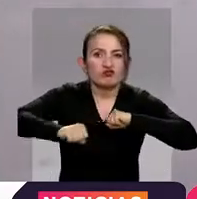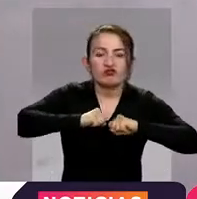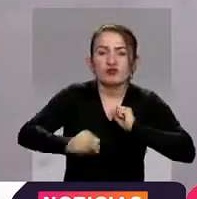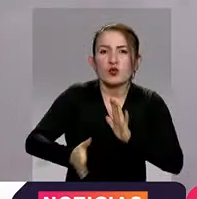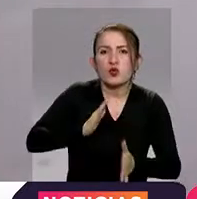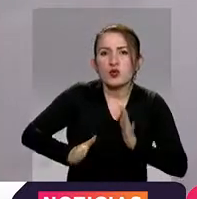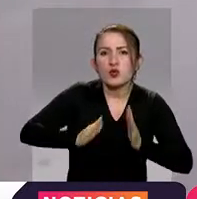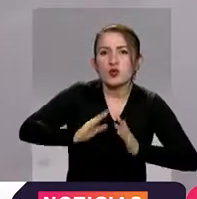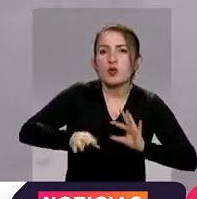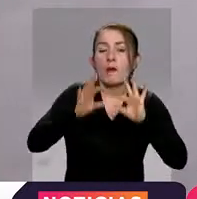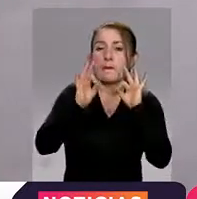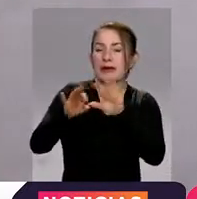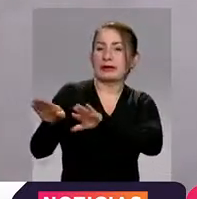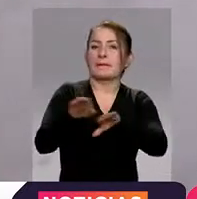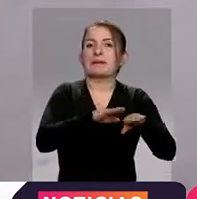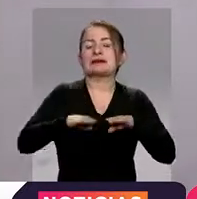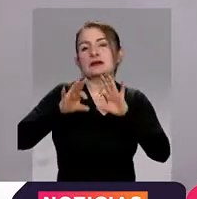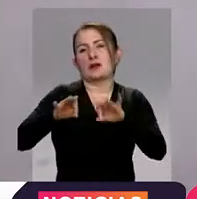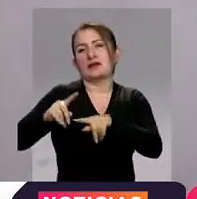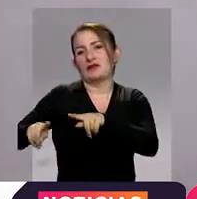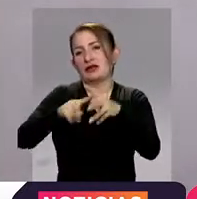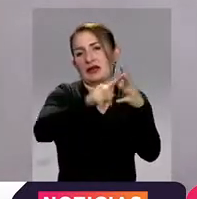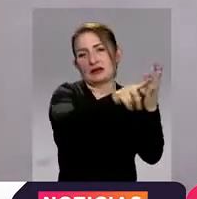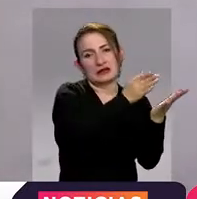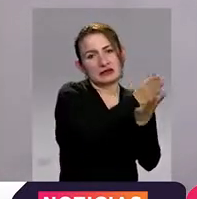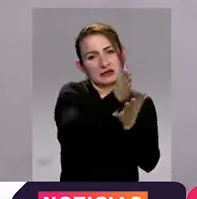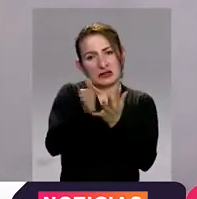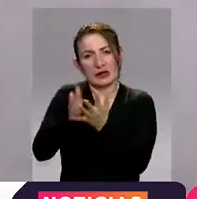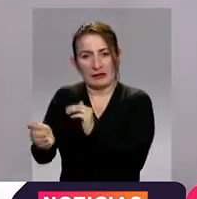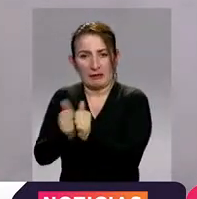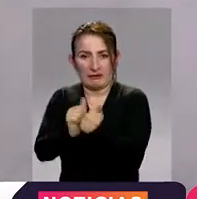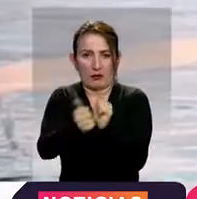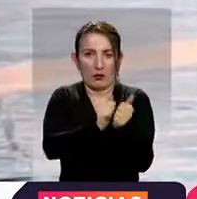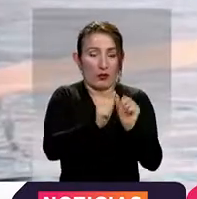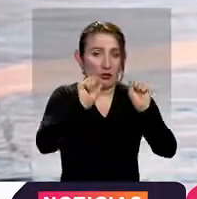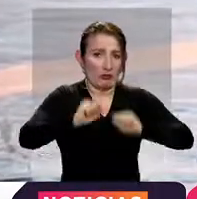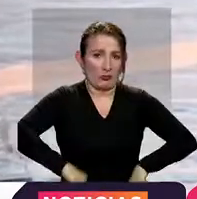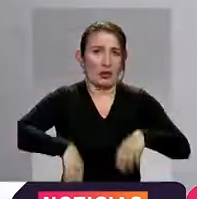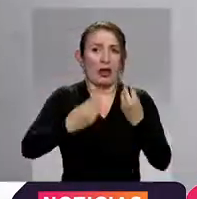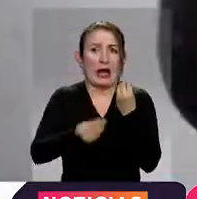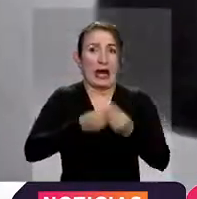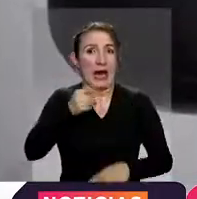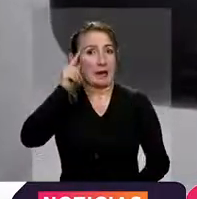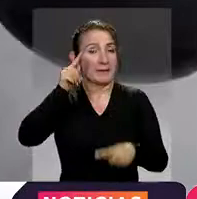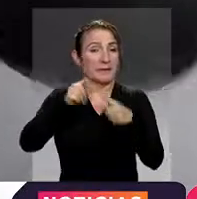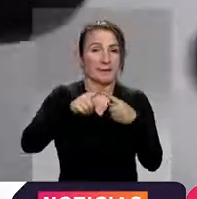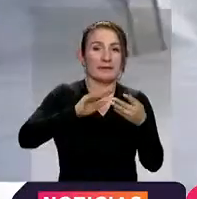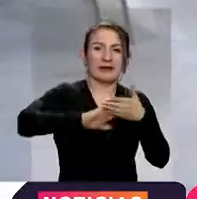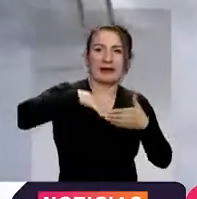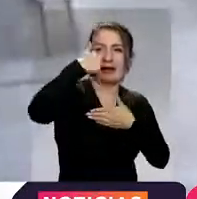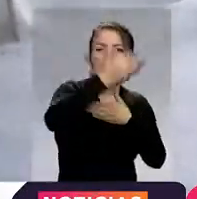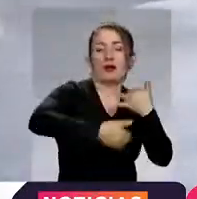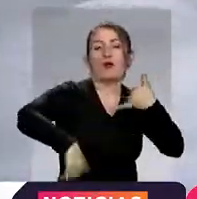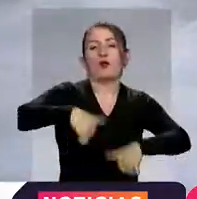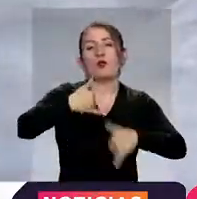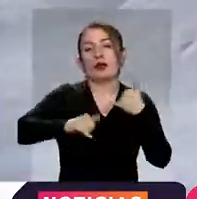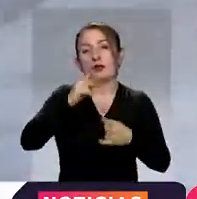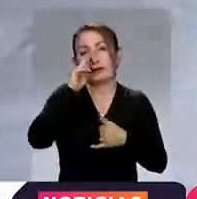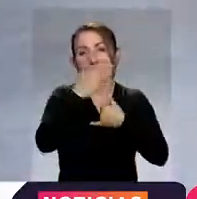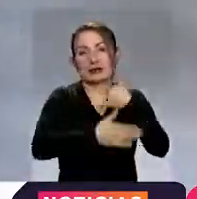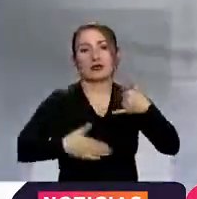estén generando esa representación en todas las disciplinas deportivas, principalmente aquellas del calendario de Juegos Nacionales y